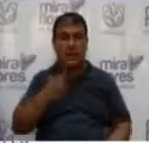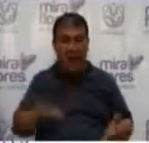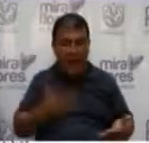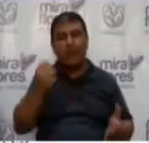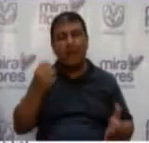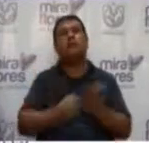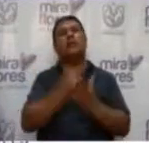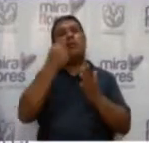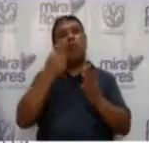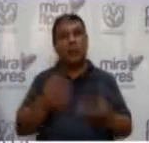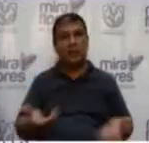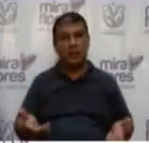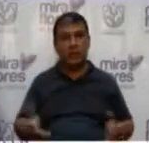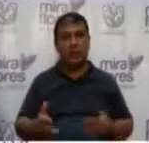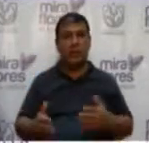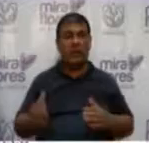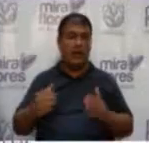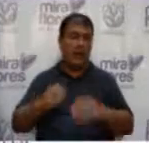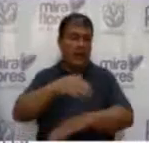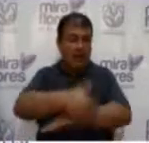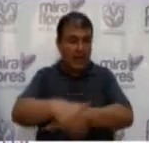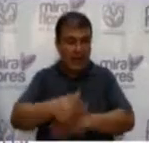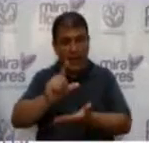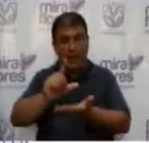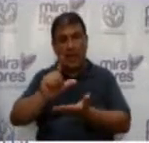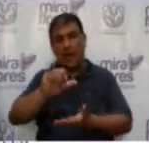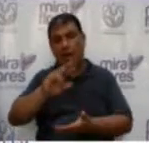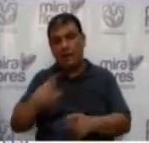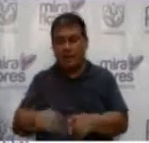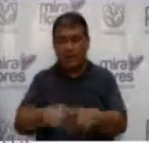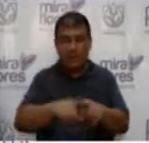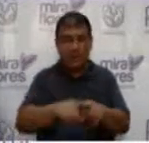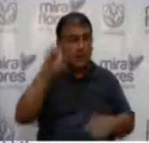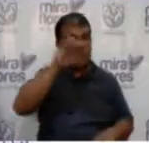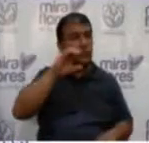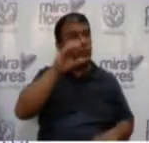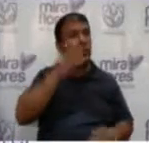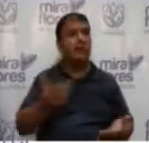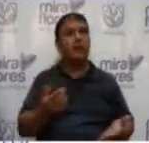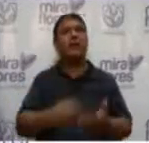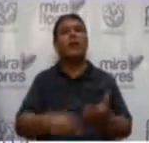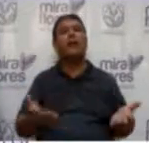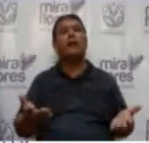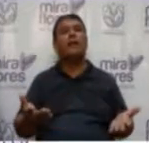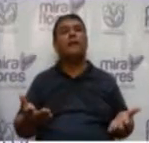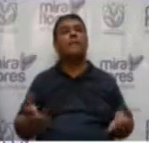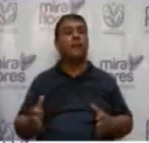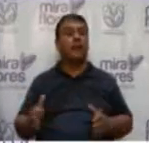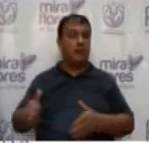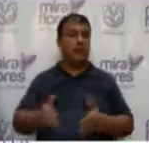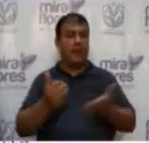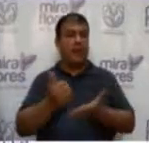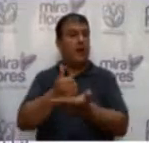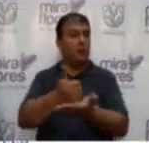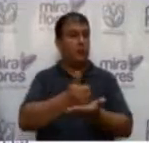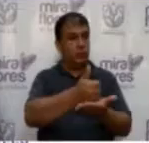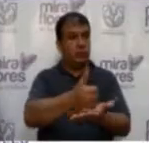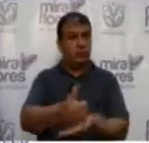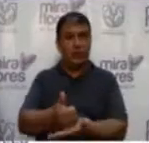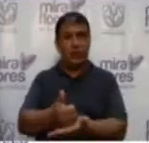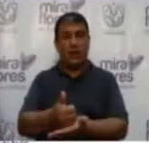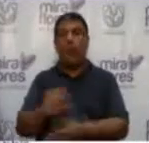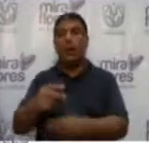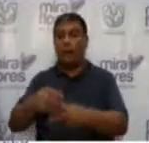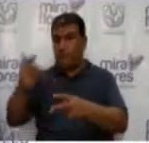hay un impacto, y en la calle Lima también, lo que se está buscando es de alguna manera ayudar